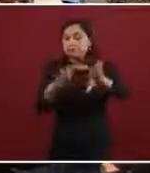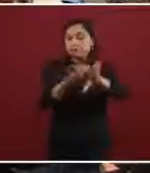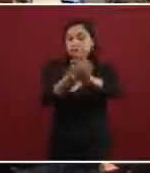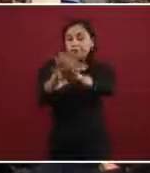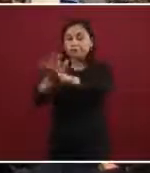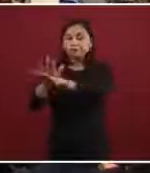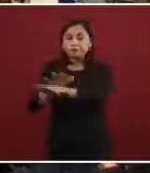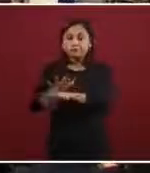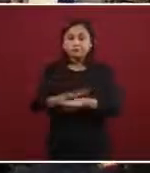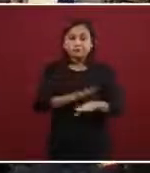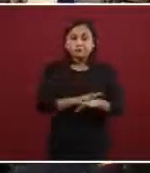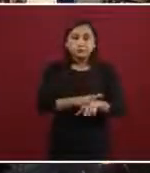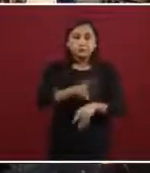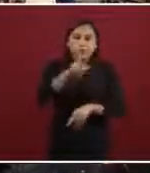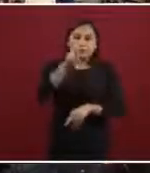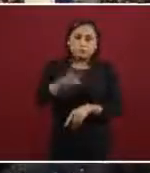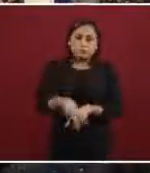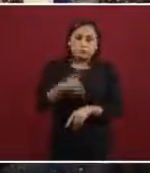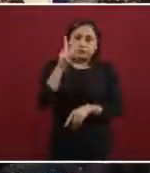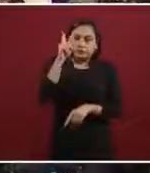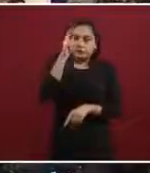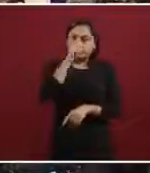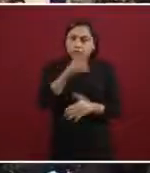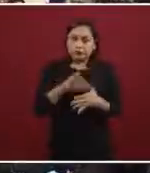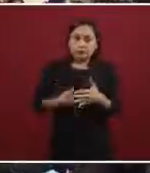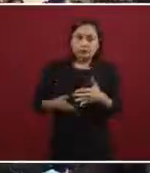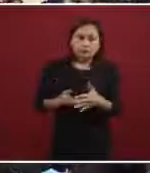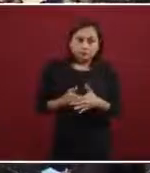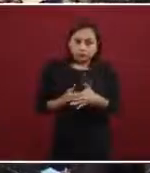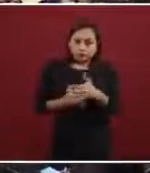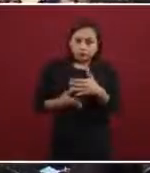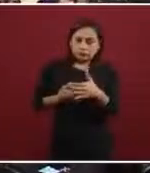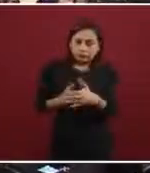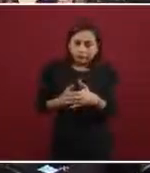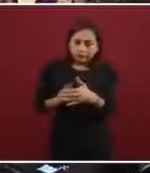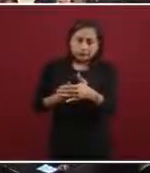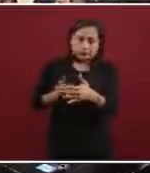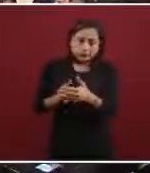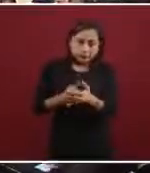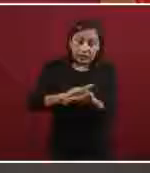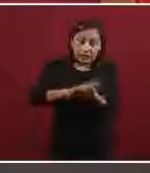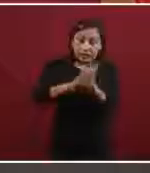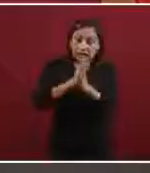obstáculos de todos los problemas que tenemos que enfrentar